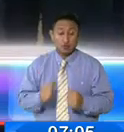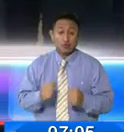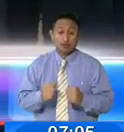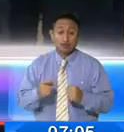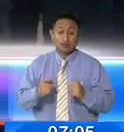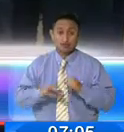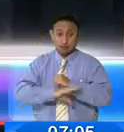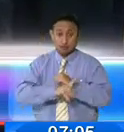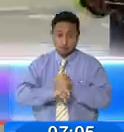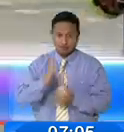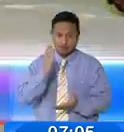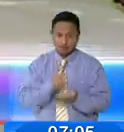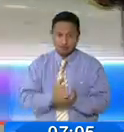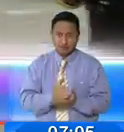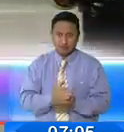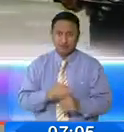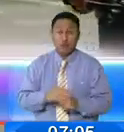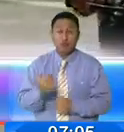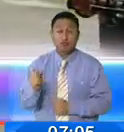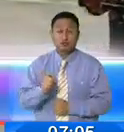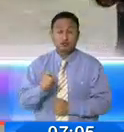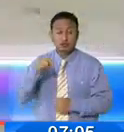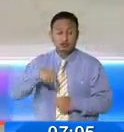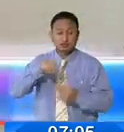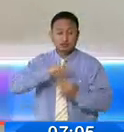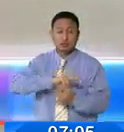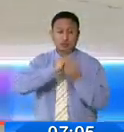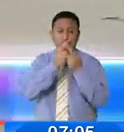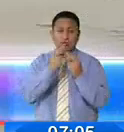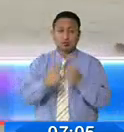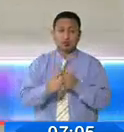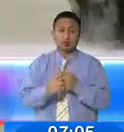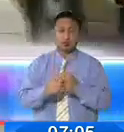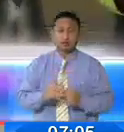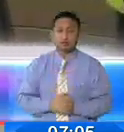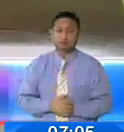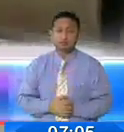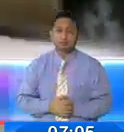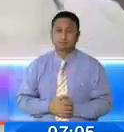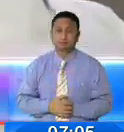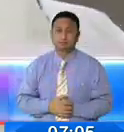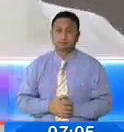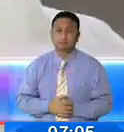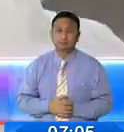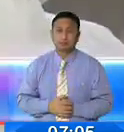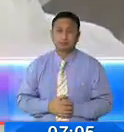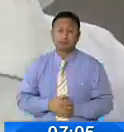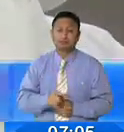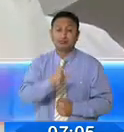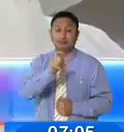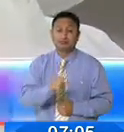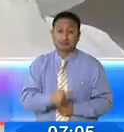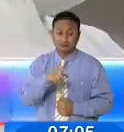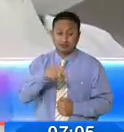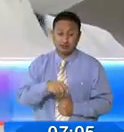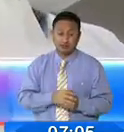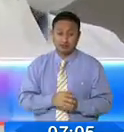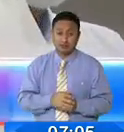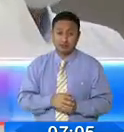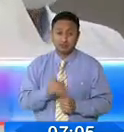delincuencia y que se necesitan hacer reformas urgentes. Para evitar que los delincuentes entran y